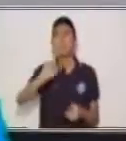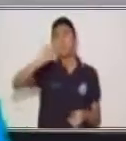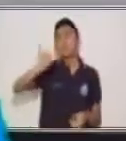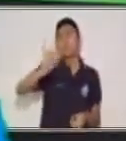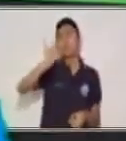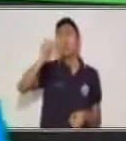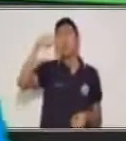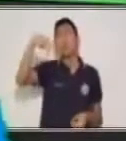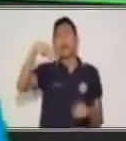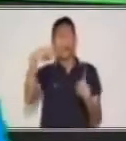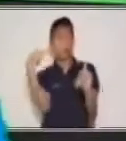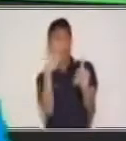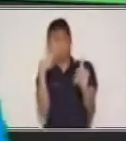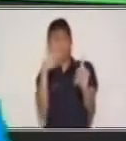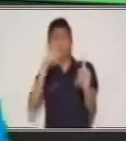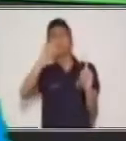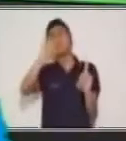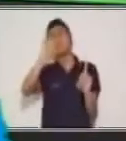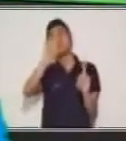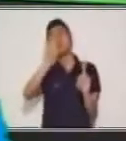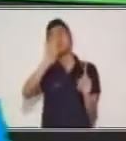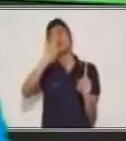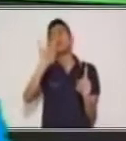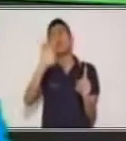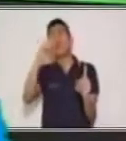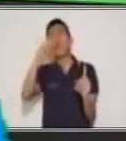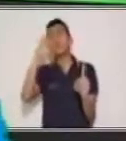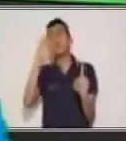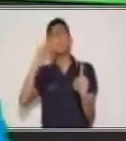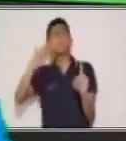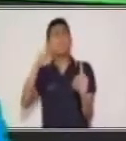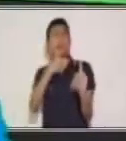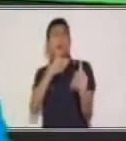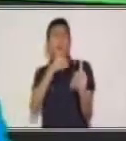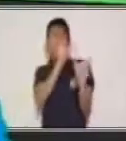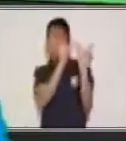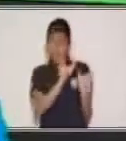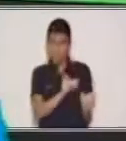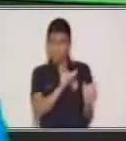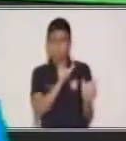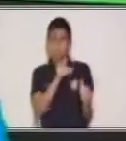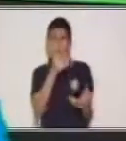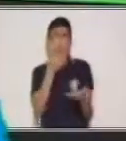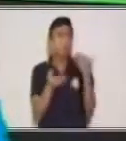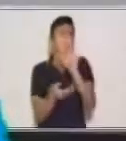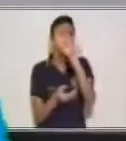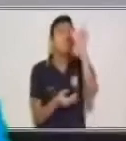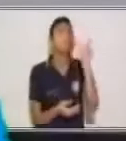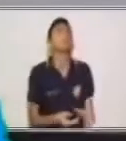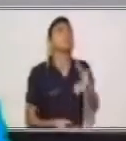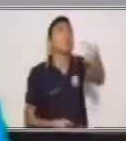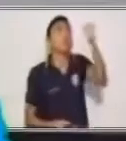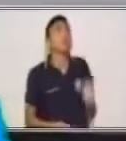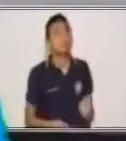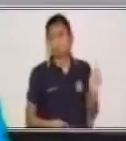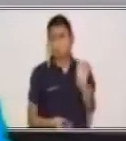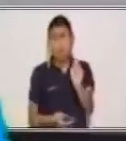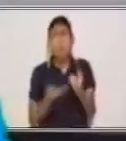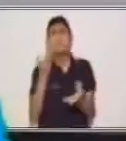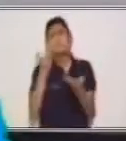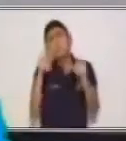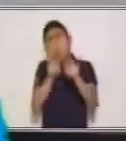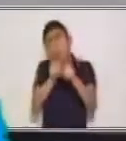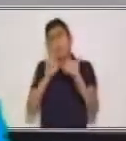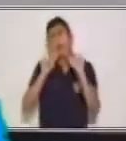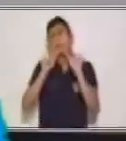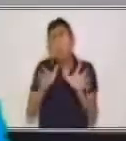sujeto y en este caso pues es la persona. No solamente puede ser una persona el sujeto, puede ser también un animal, un lugar